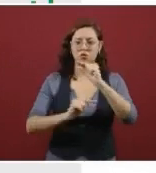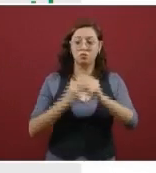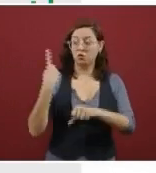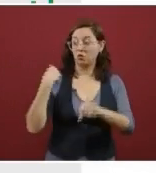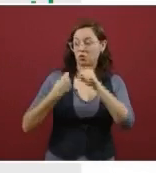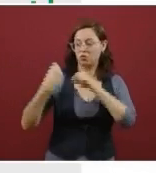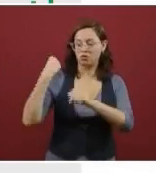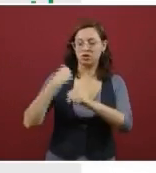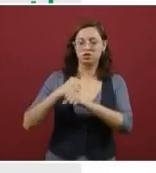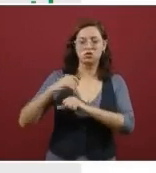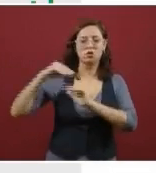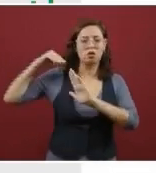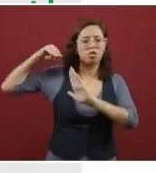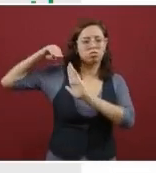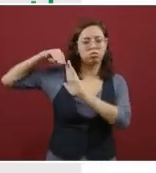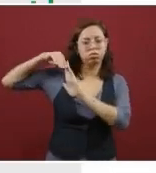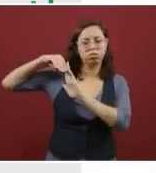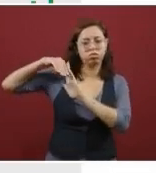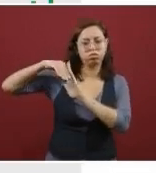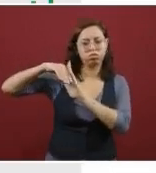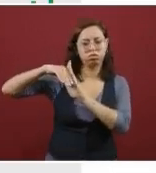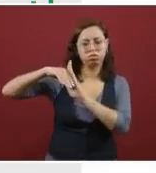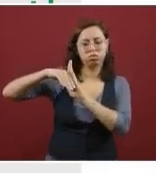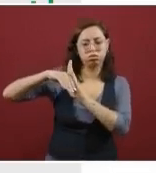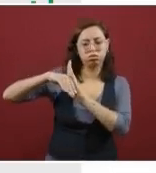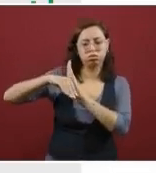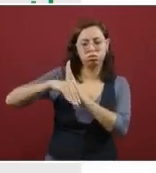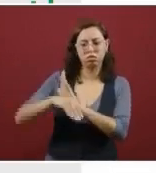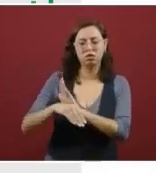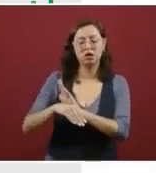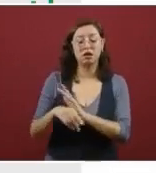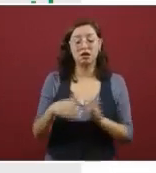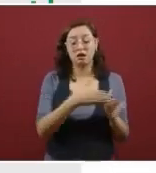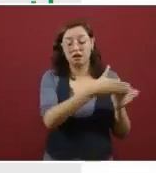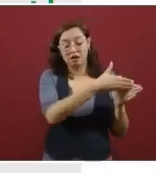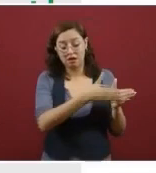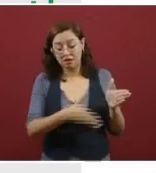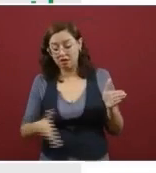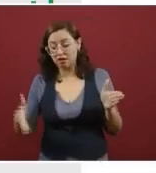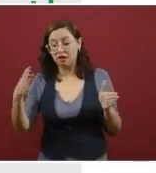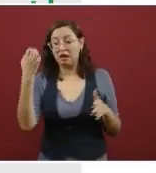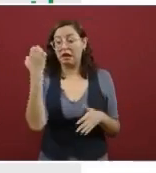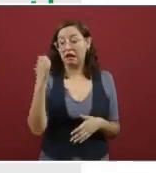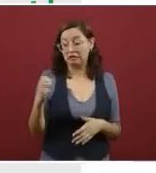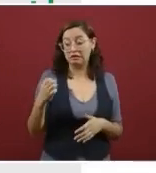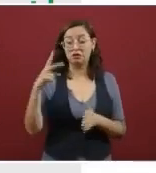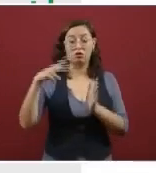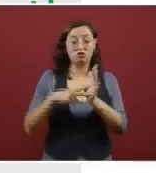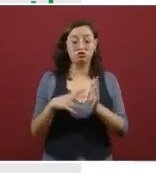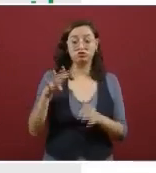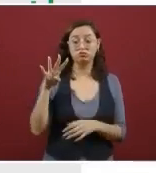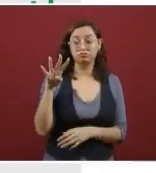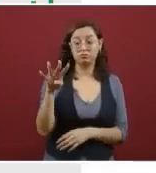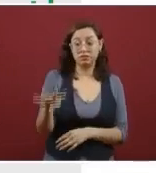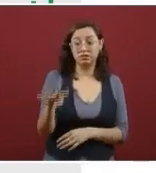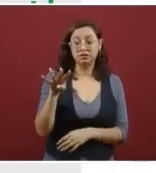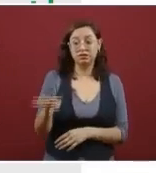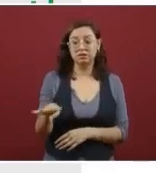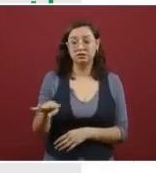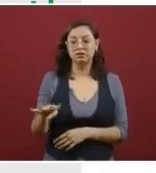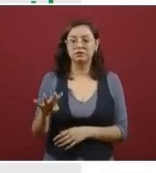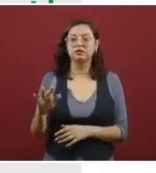pasado la producción hasta enero de este año, en donde promediamos